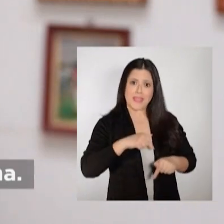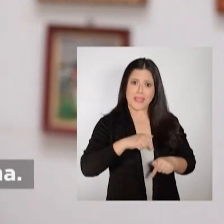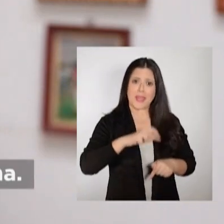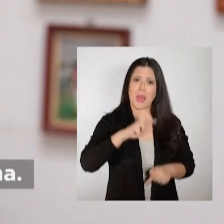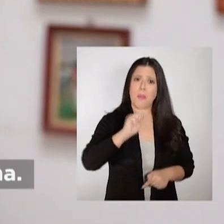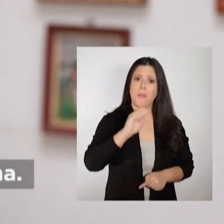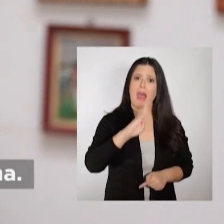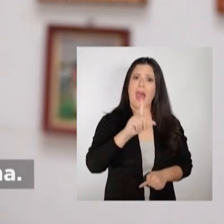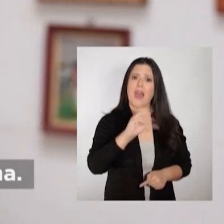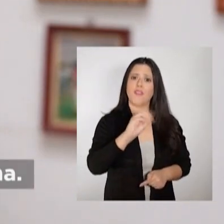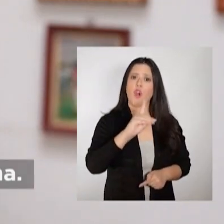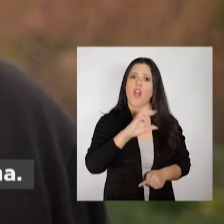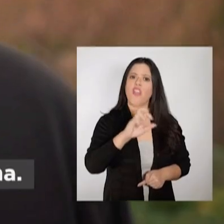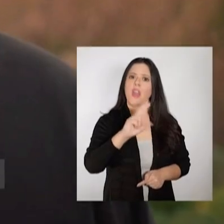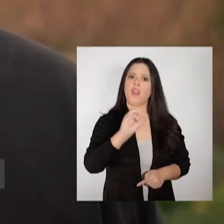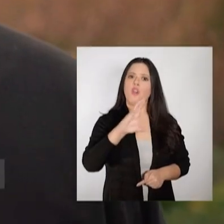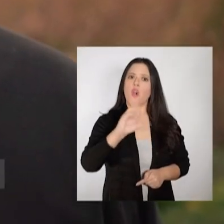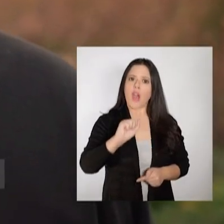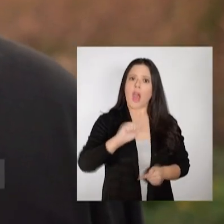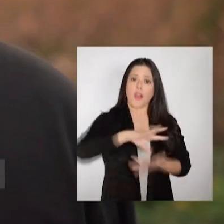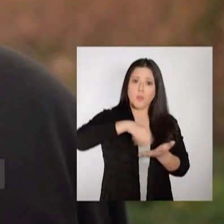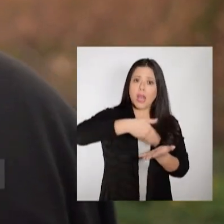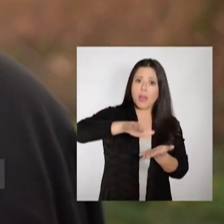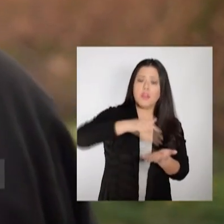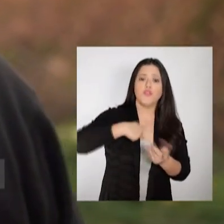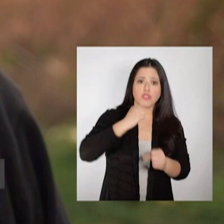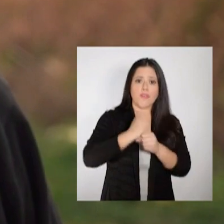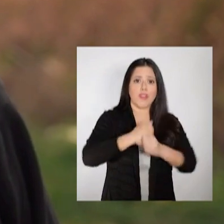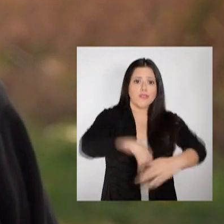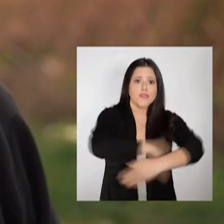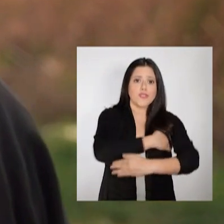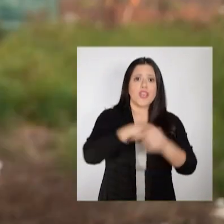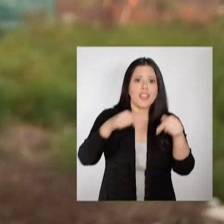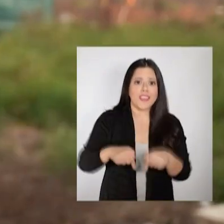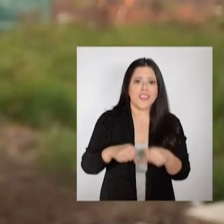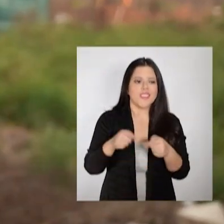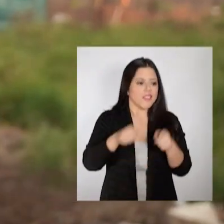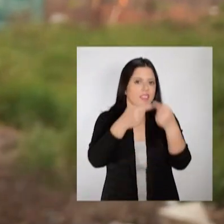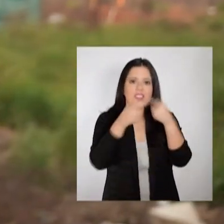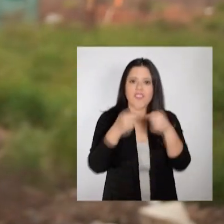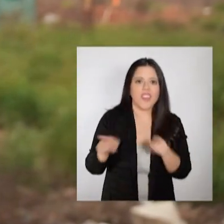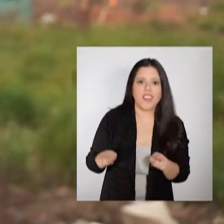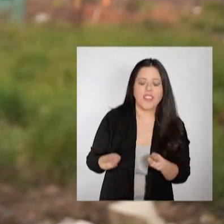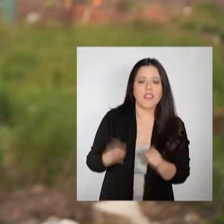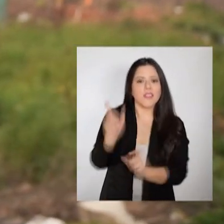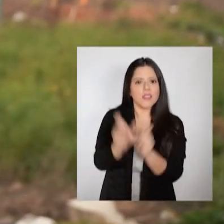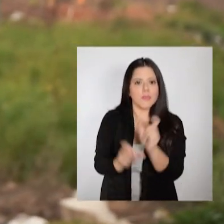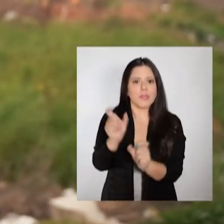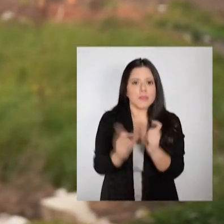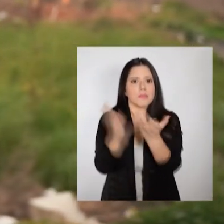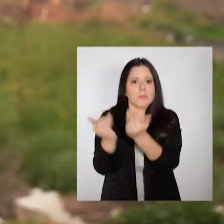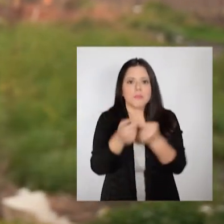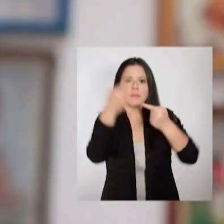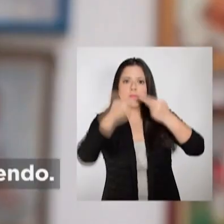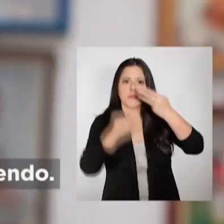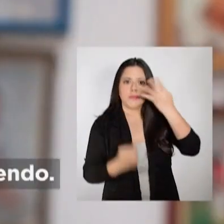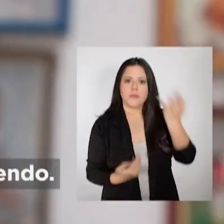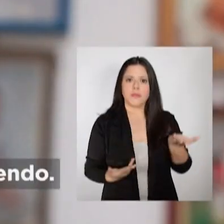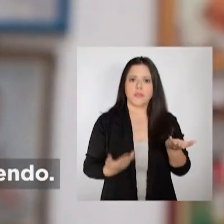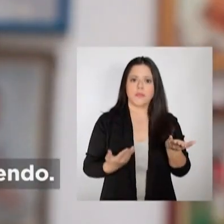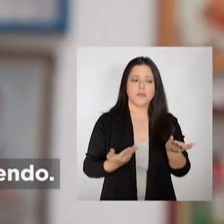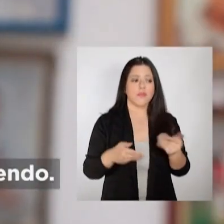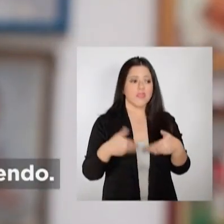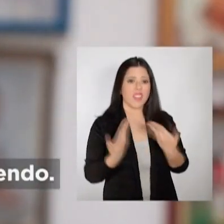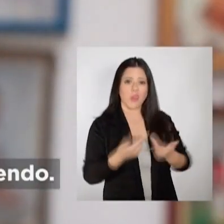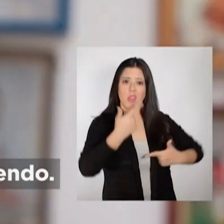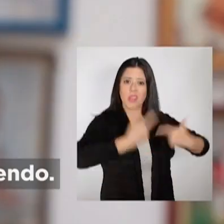yo vivo en Pablo Roca, yo vivo en La Pintana. Yo soy un trabajador social en esta comuna, y aquí las cosas son distintas. Aquí la gente tiene necesidades distintas que